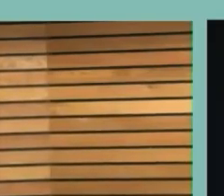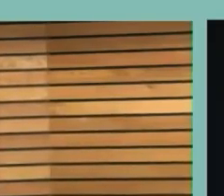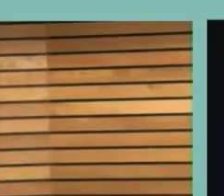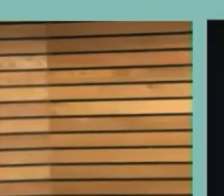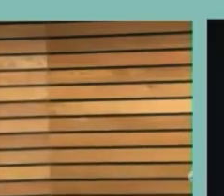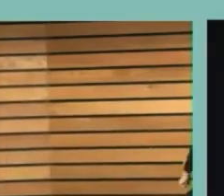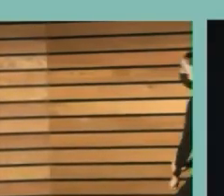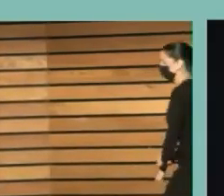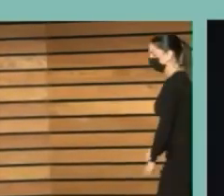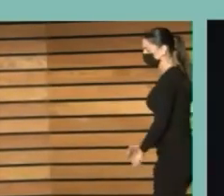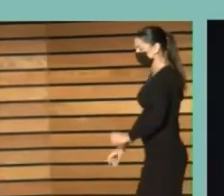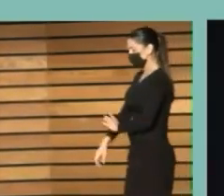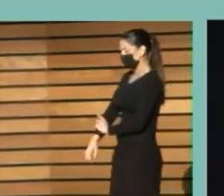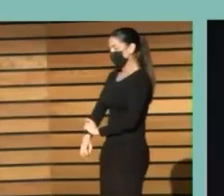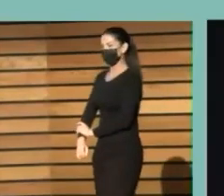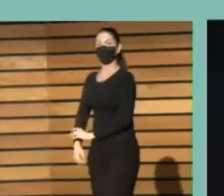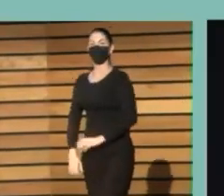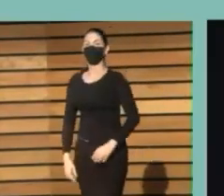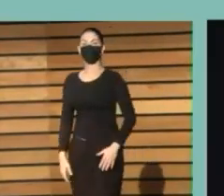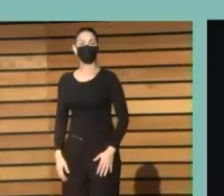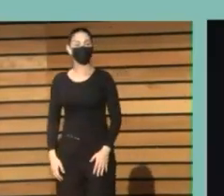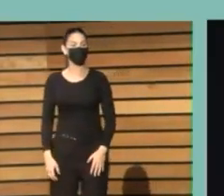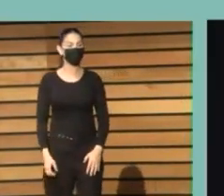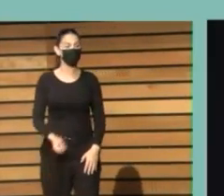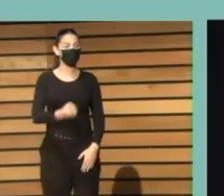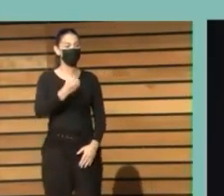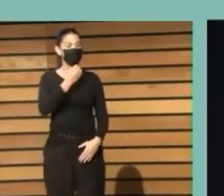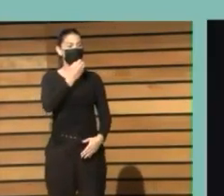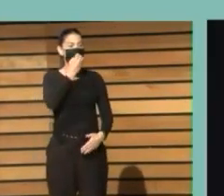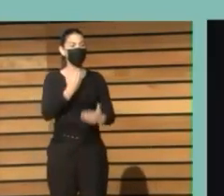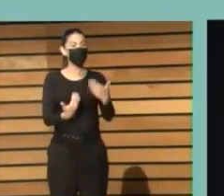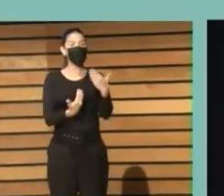¡Muy buenos días a todos!